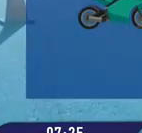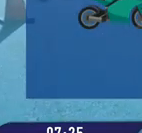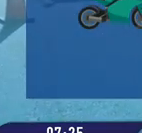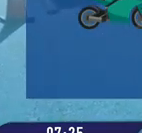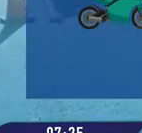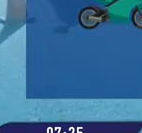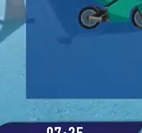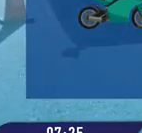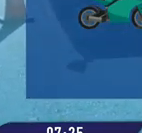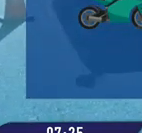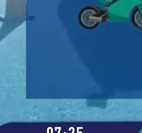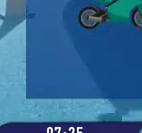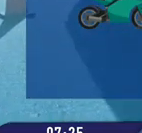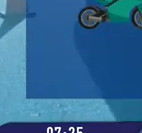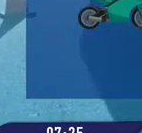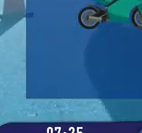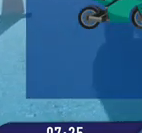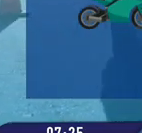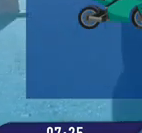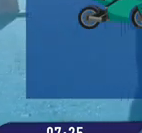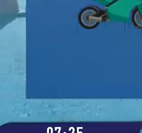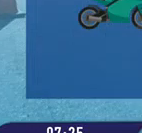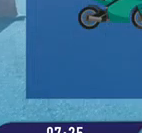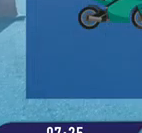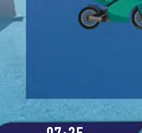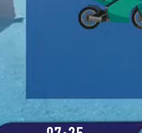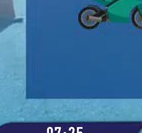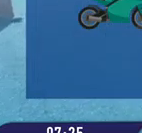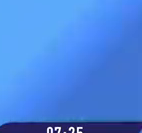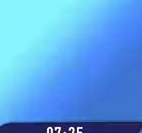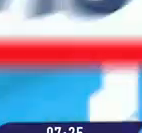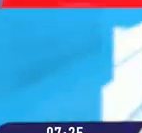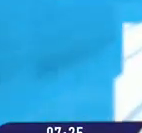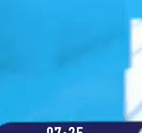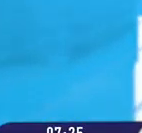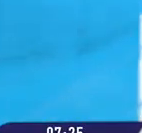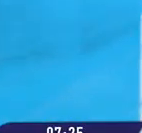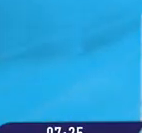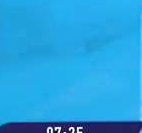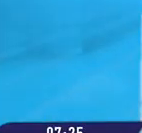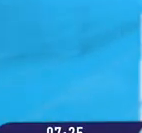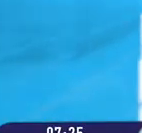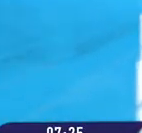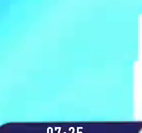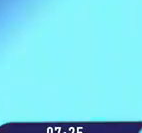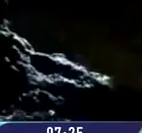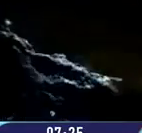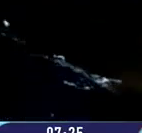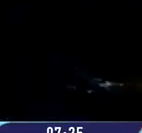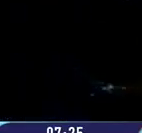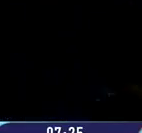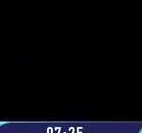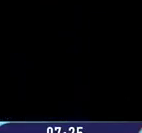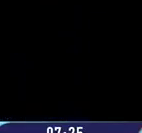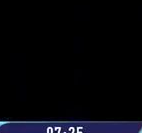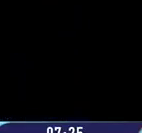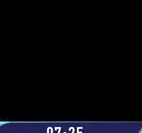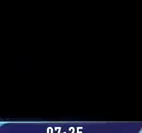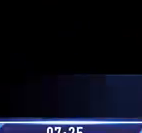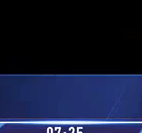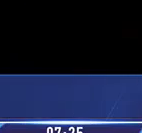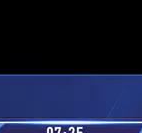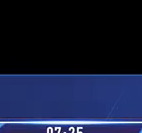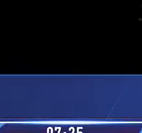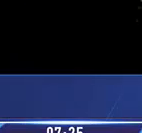horas hasta las 21 horas. Y al retornar, dos ecuatorianos entre 20 y 25 años murieron asfixiados en el interior